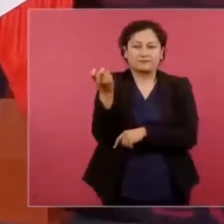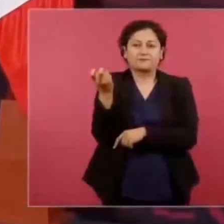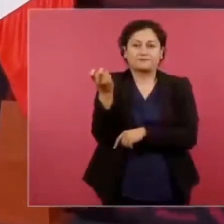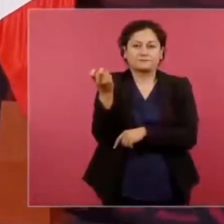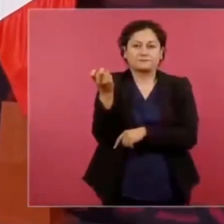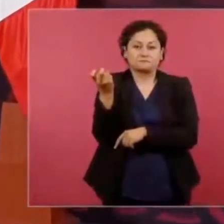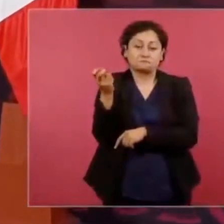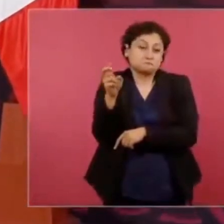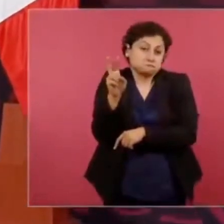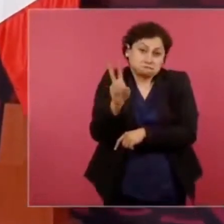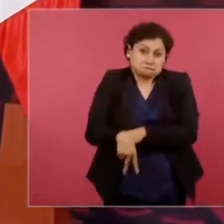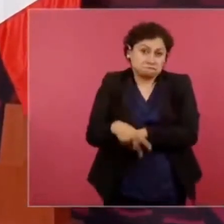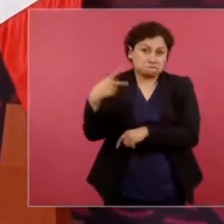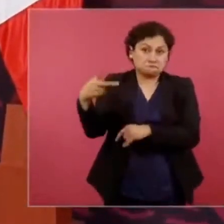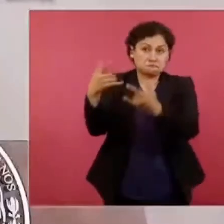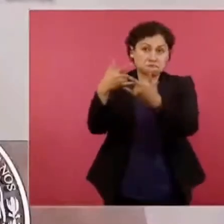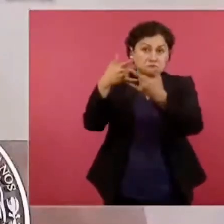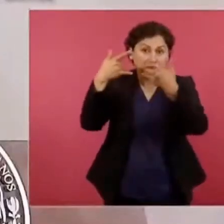sometidas,